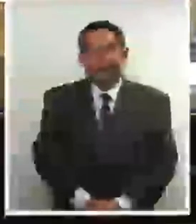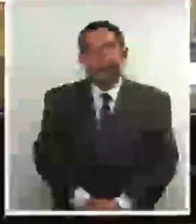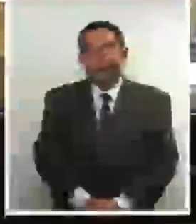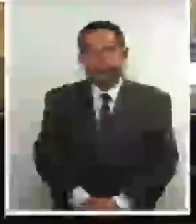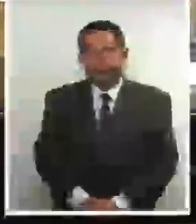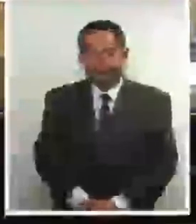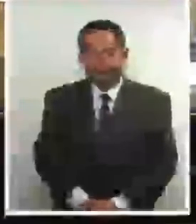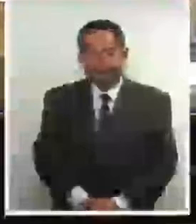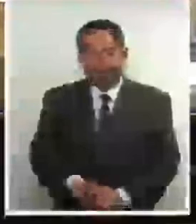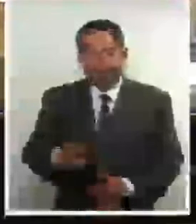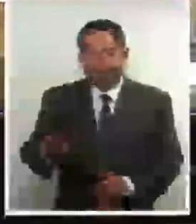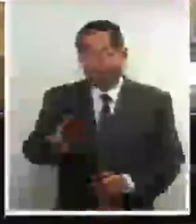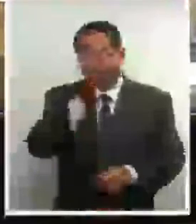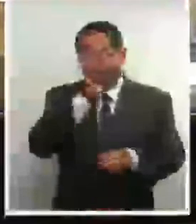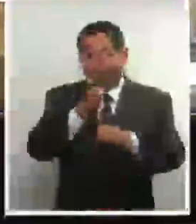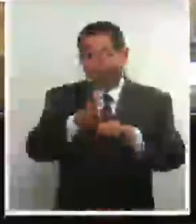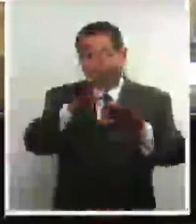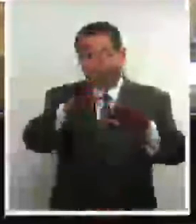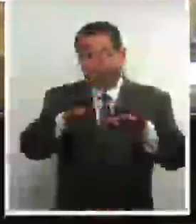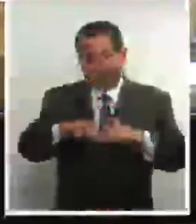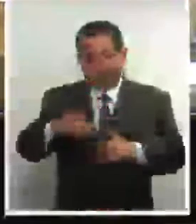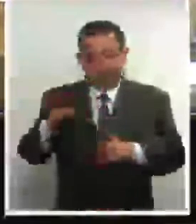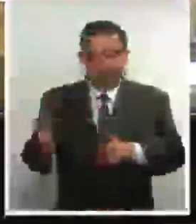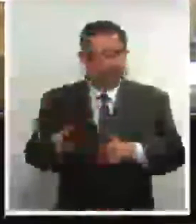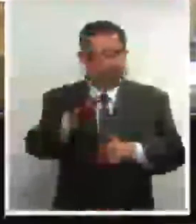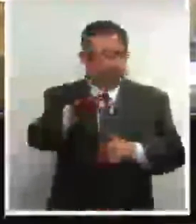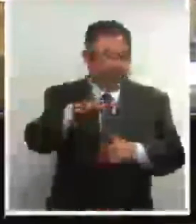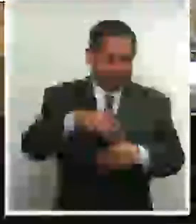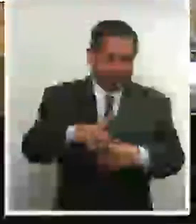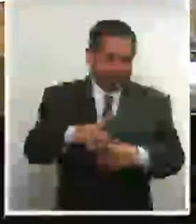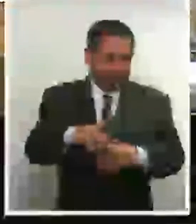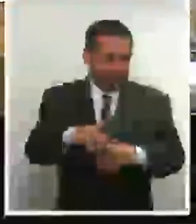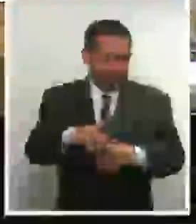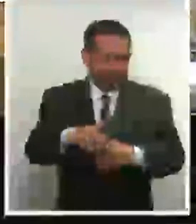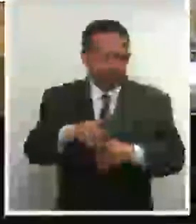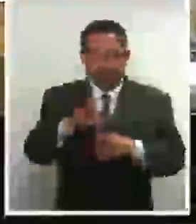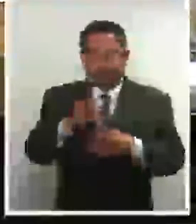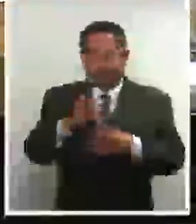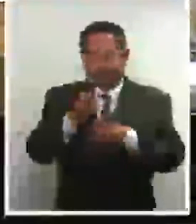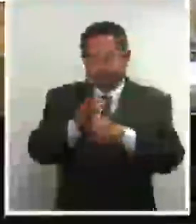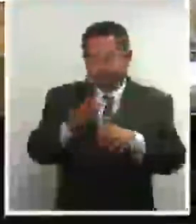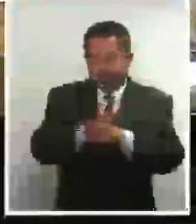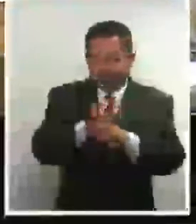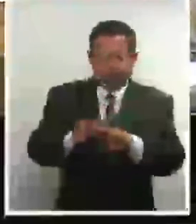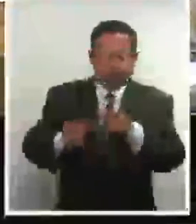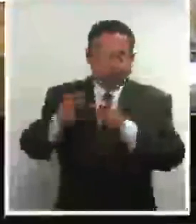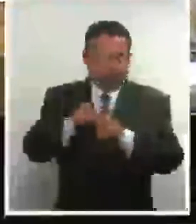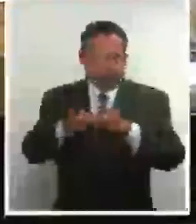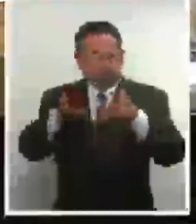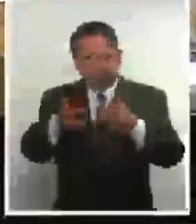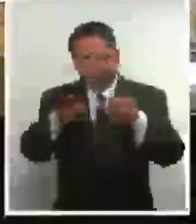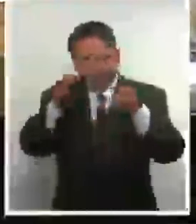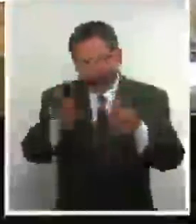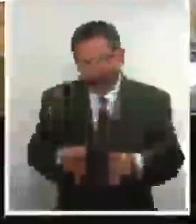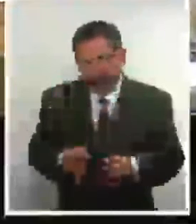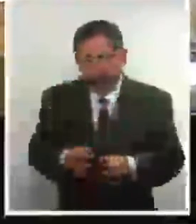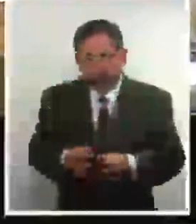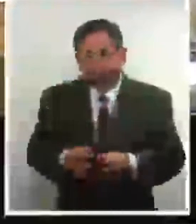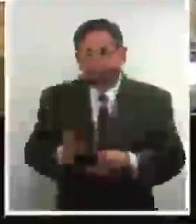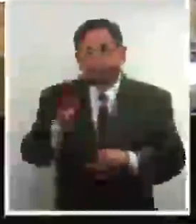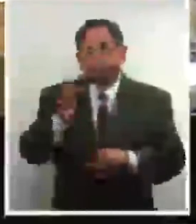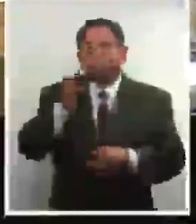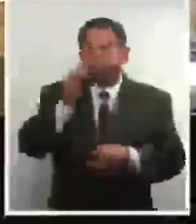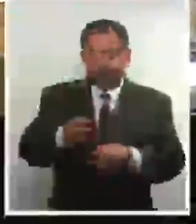Consulte la Secretaría a la Asamblea con esta modificación, regresando al dictamen original, si